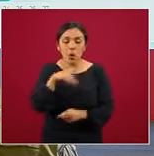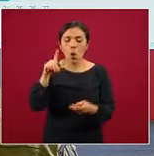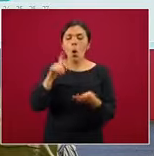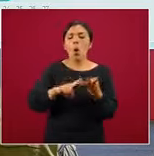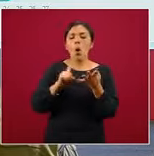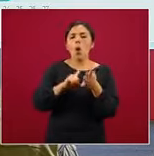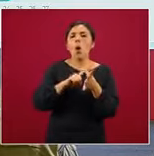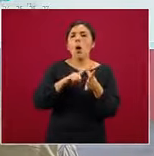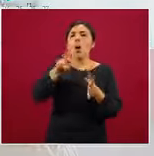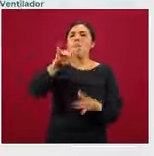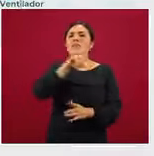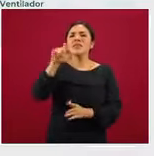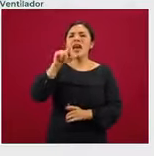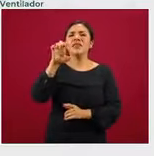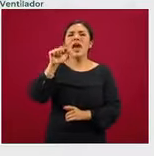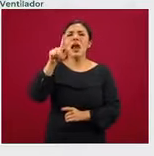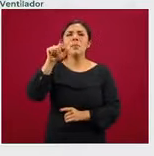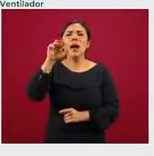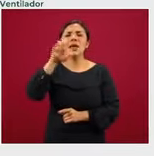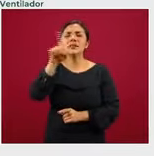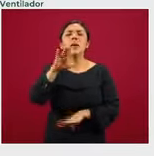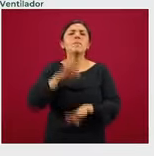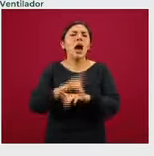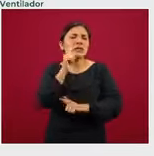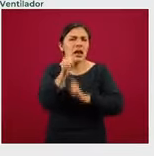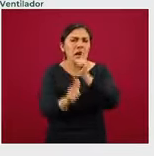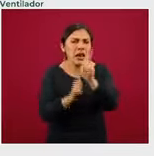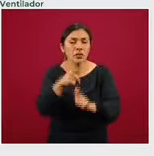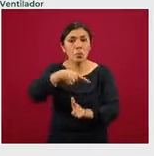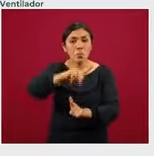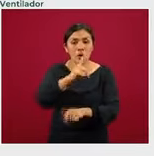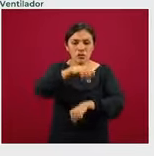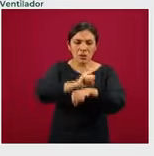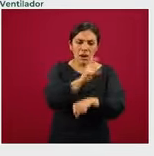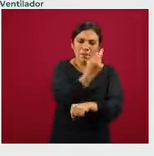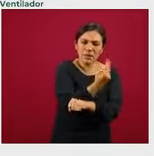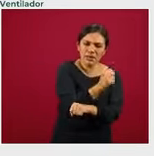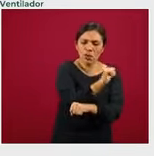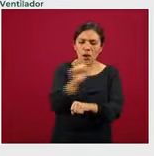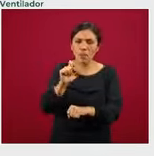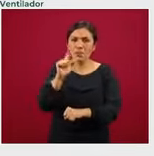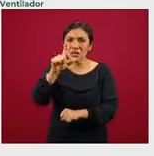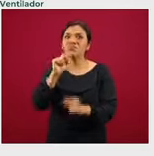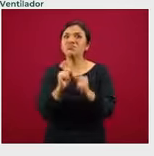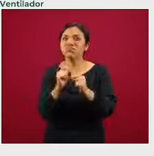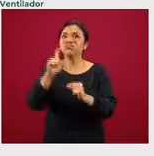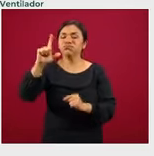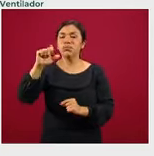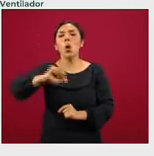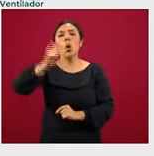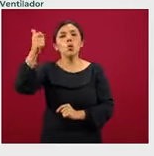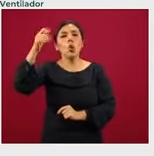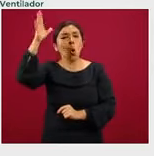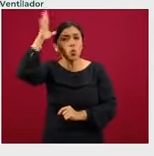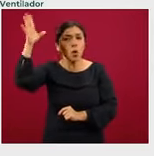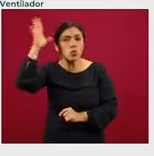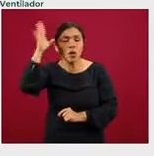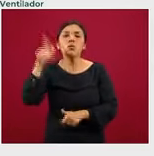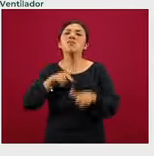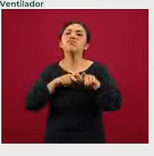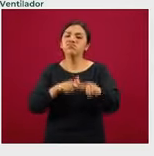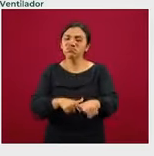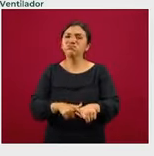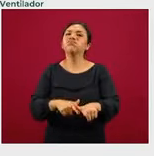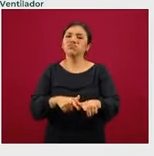Álvarez creció más lentamente la epidemia, pero en la semana 25 a la 27 aumentó y Cuauhtémoc ha mantenido una